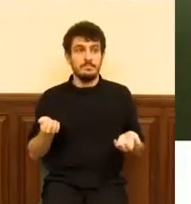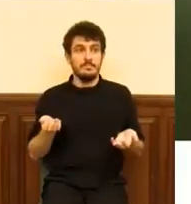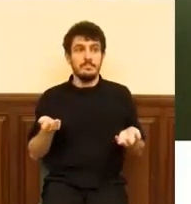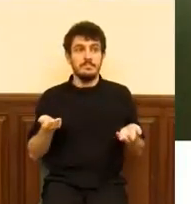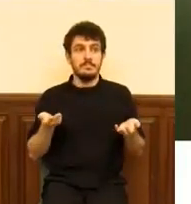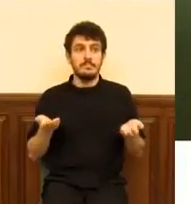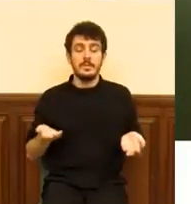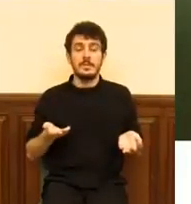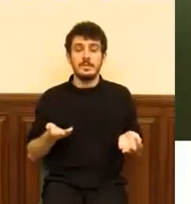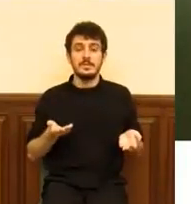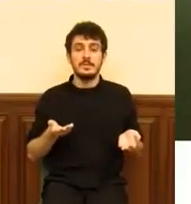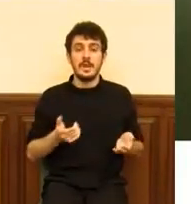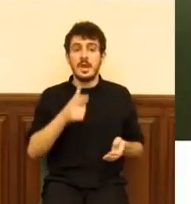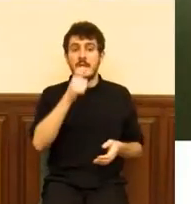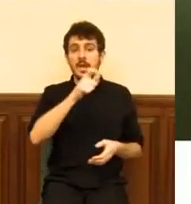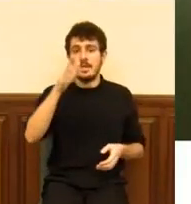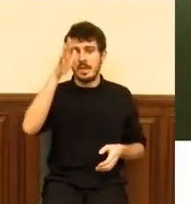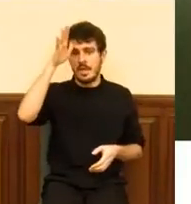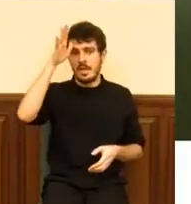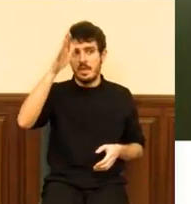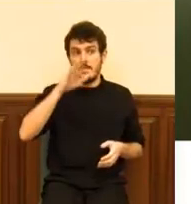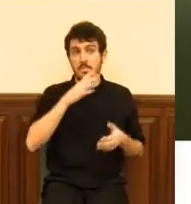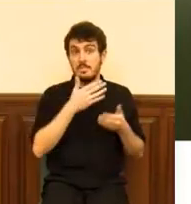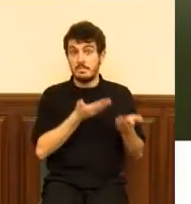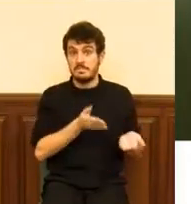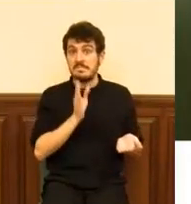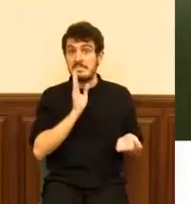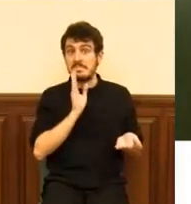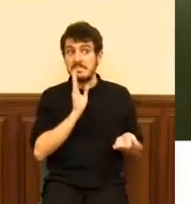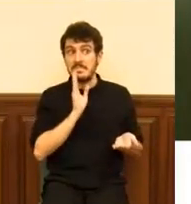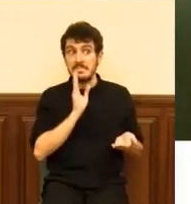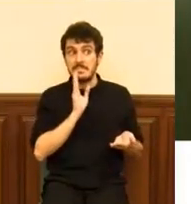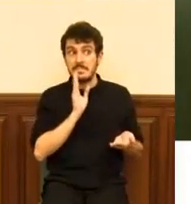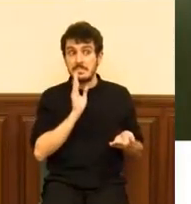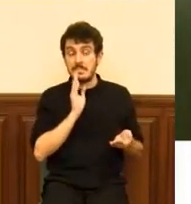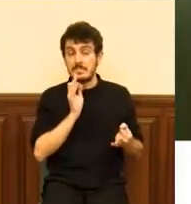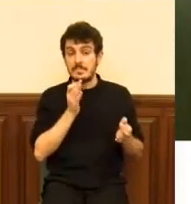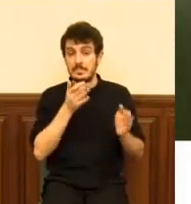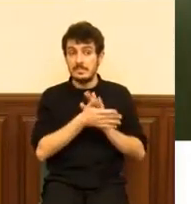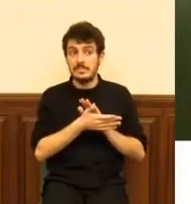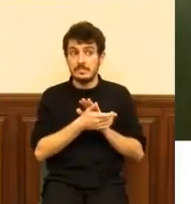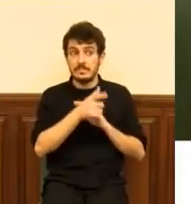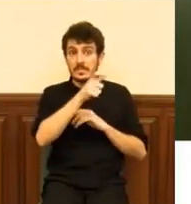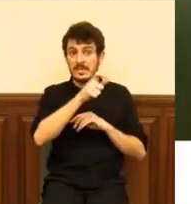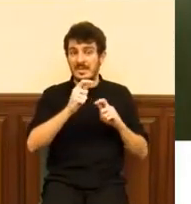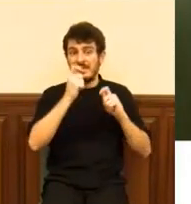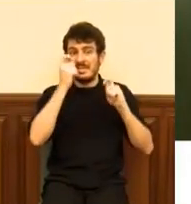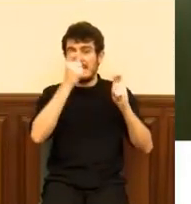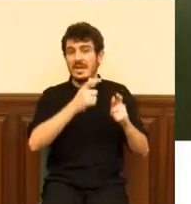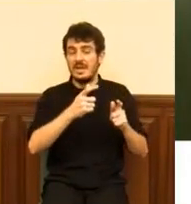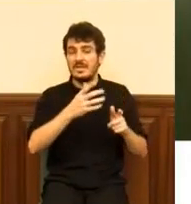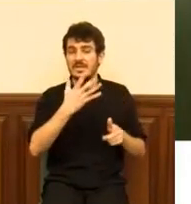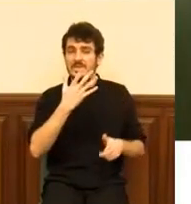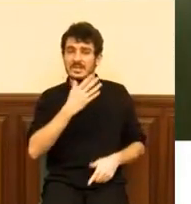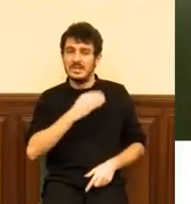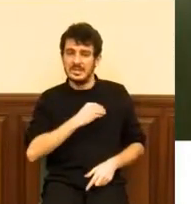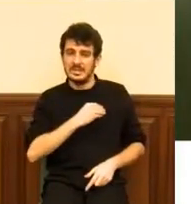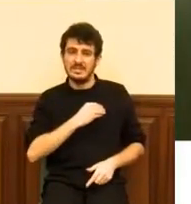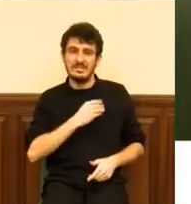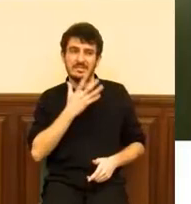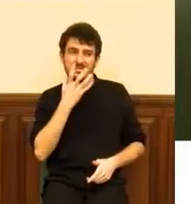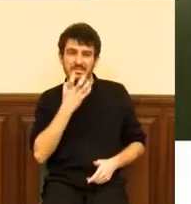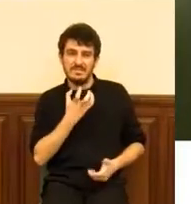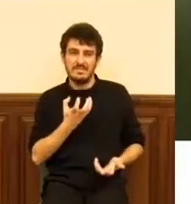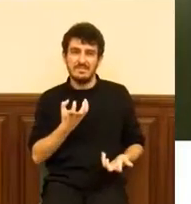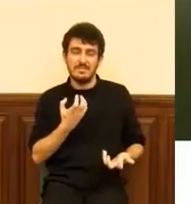esto es lo que la gente no quiere y esto es lo que produce pues una tristeza y una pena que no